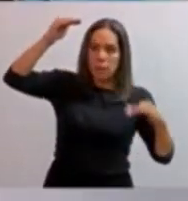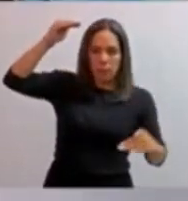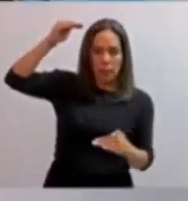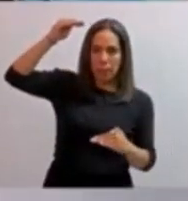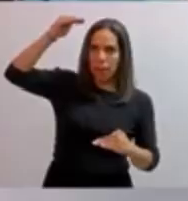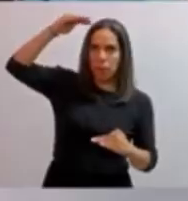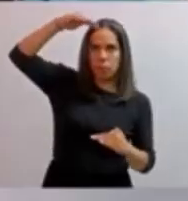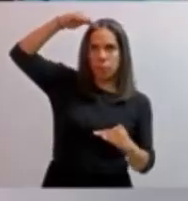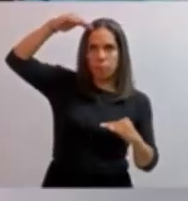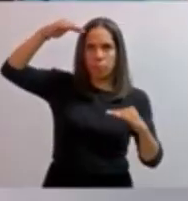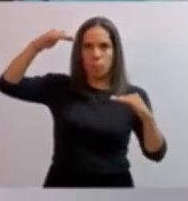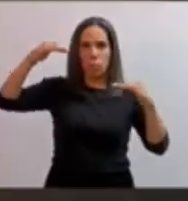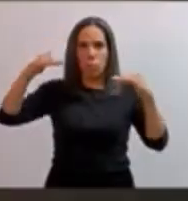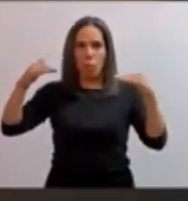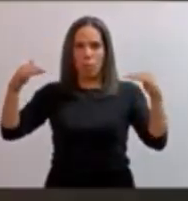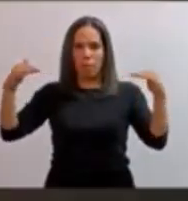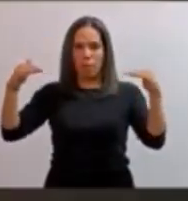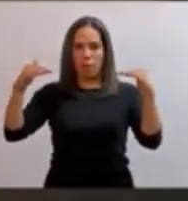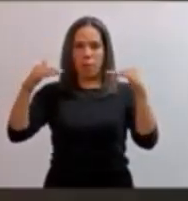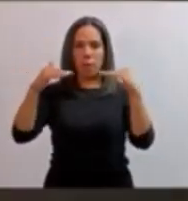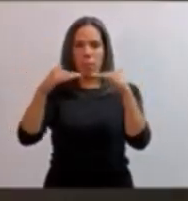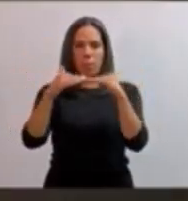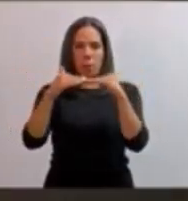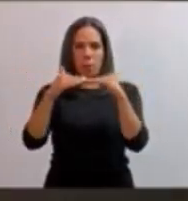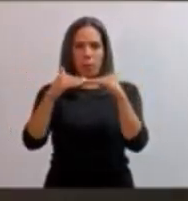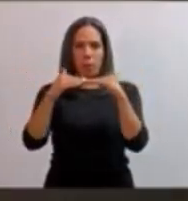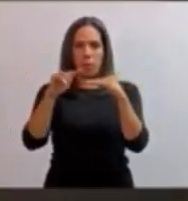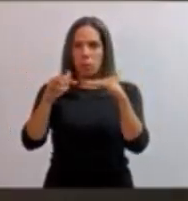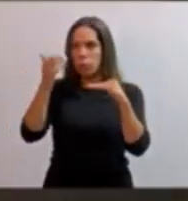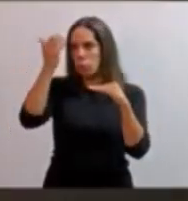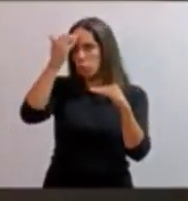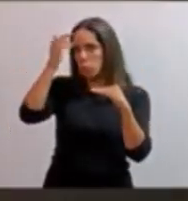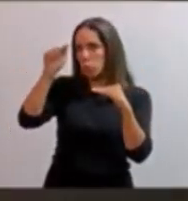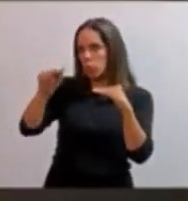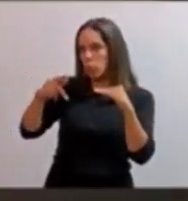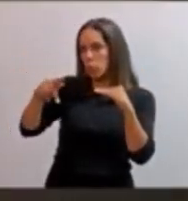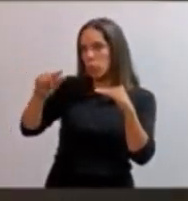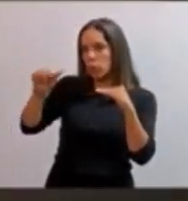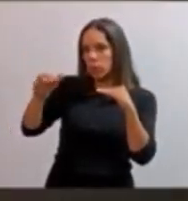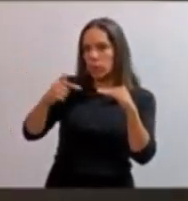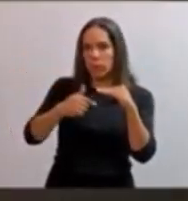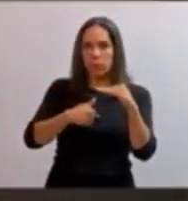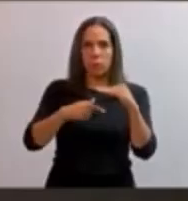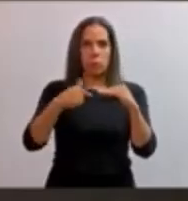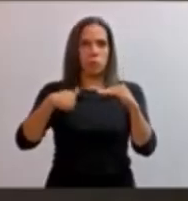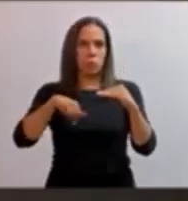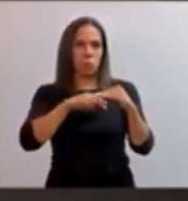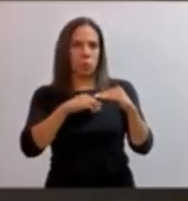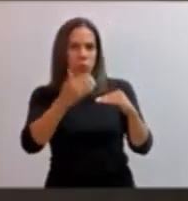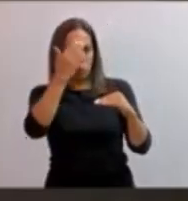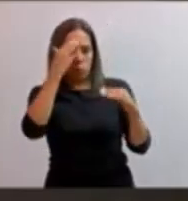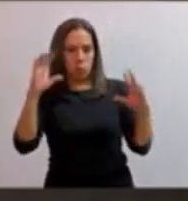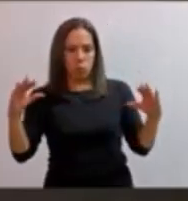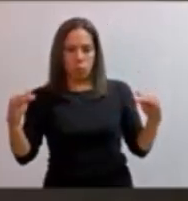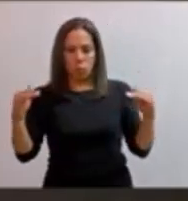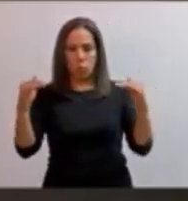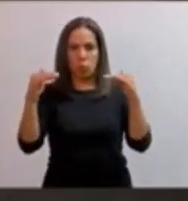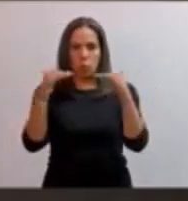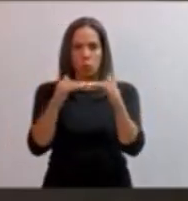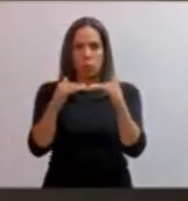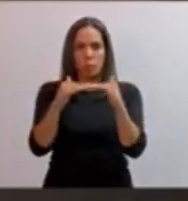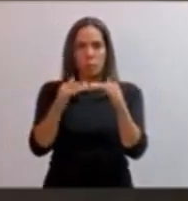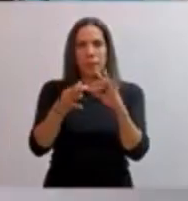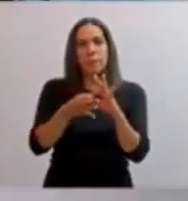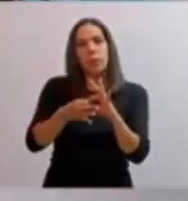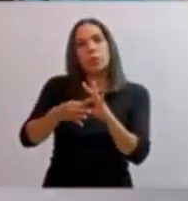puesta en común de los saberes. Y aquí la pregunta central, por lo que entendí, ¿verdad?, de sus